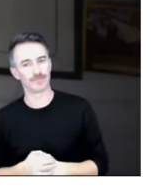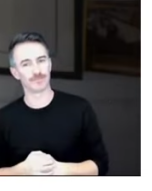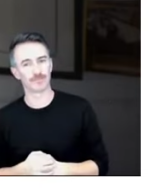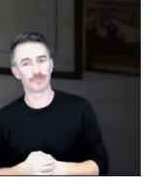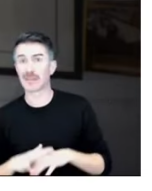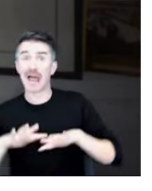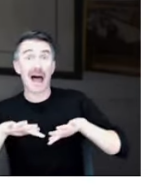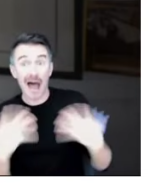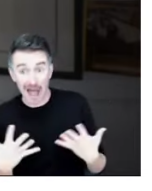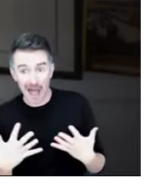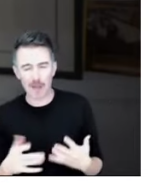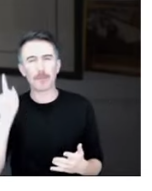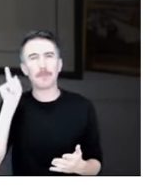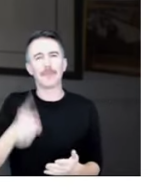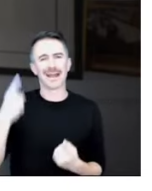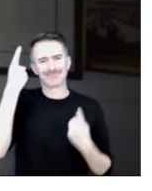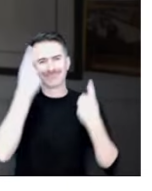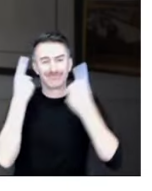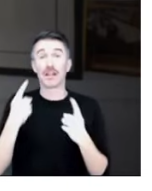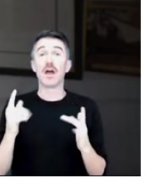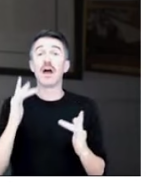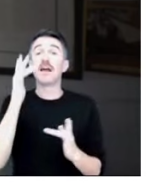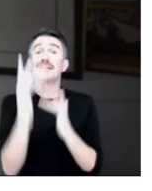a global digital divide.